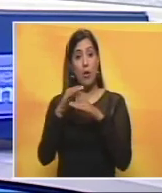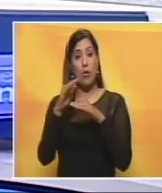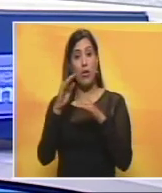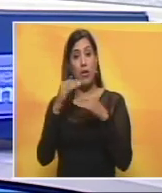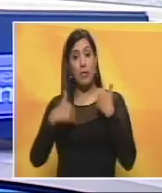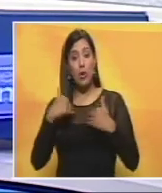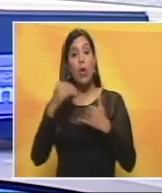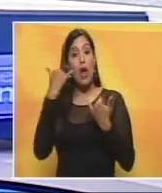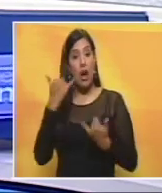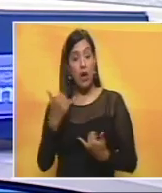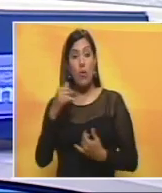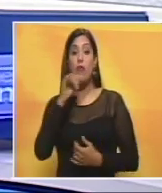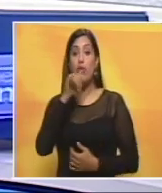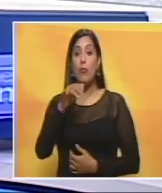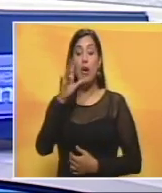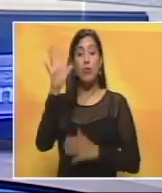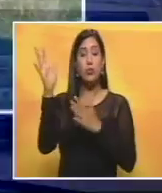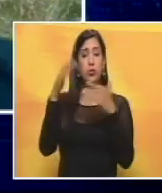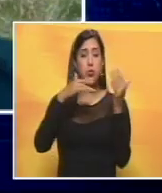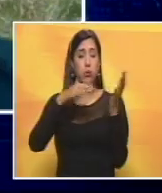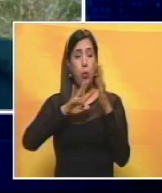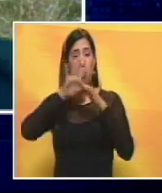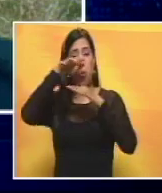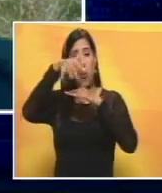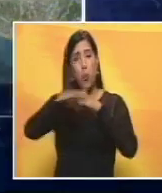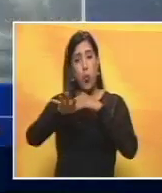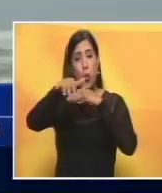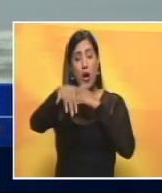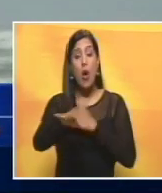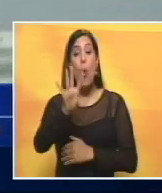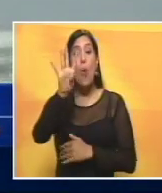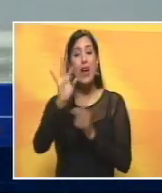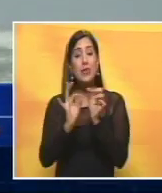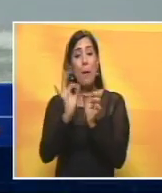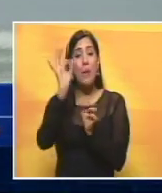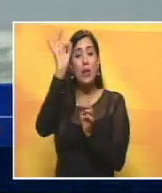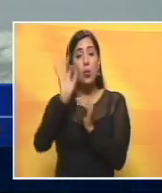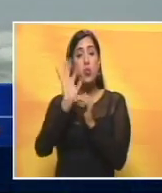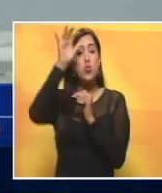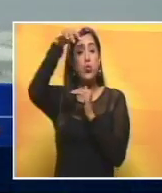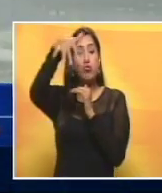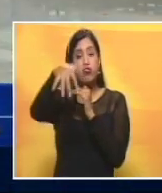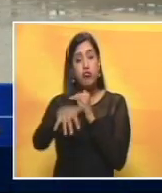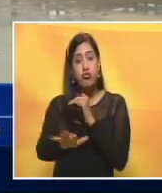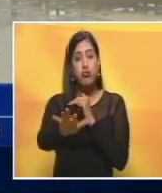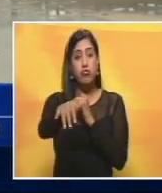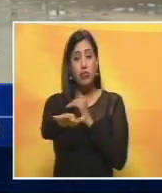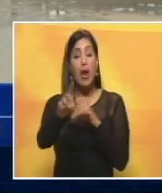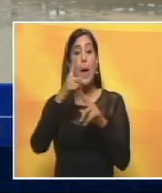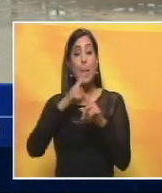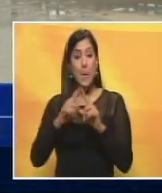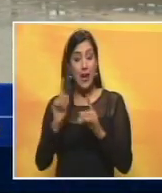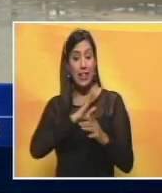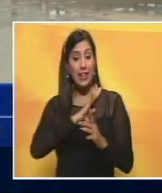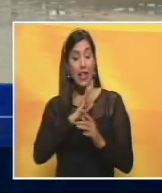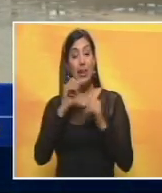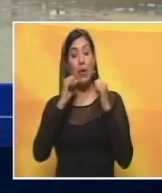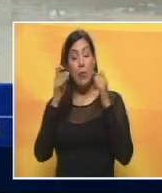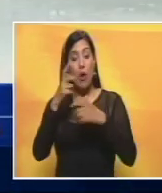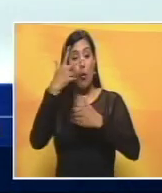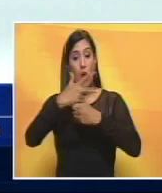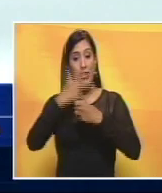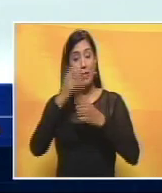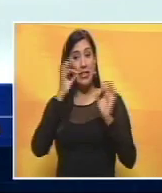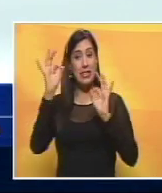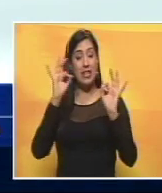Las autoridades mexicanas advierten sobre olas que podrían superar los 4 metros, en tanto que en Guatemala se han activado los protocolos de